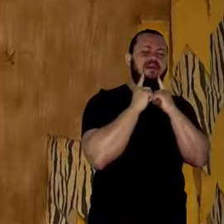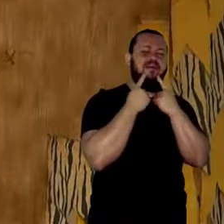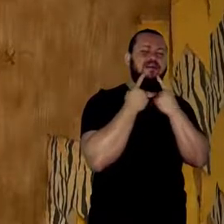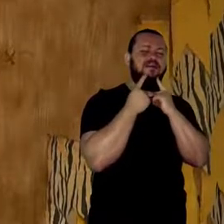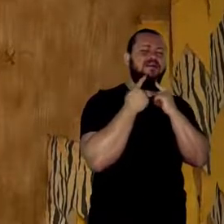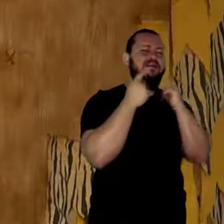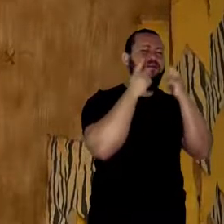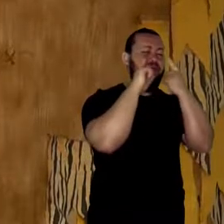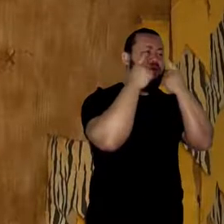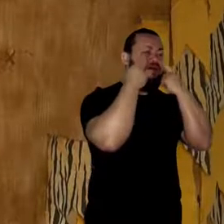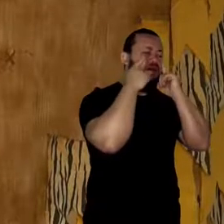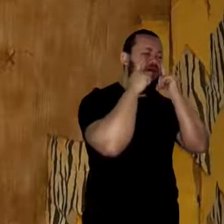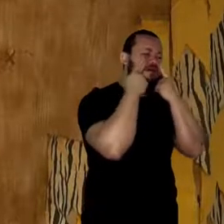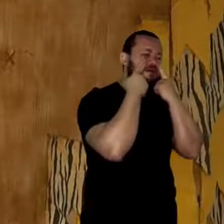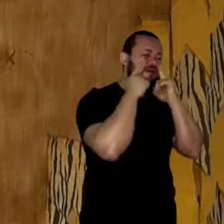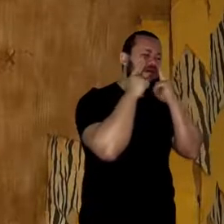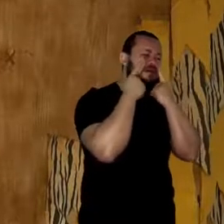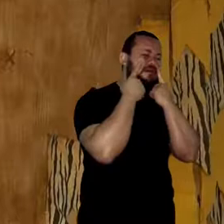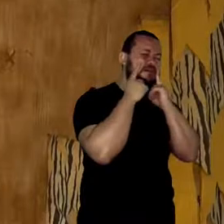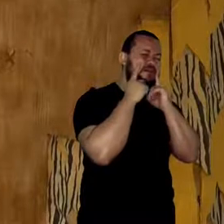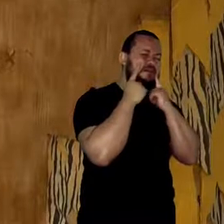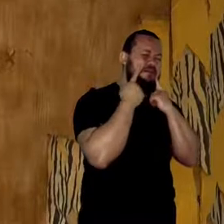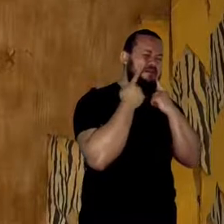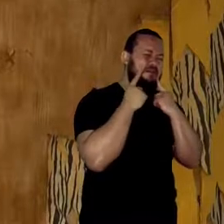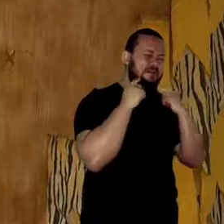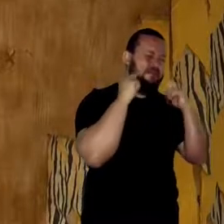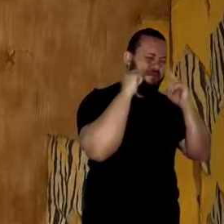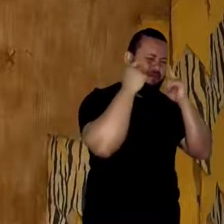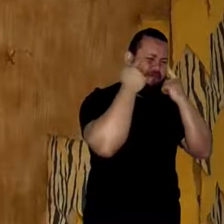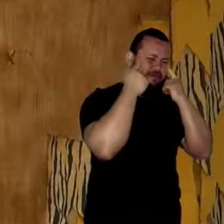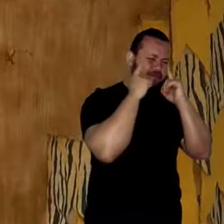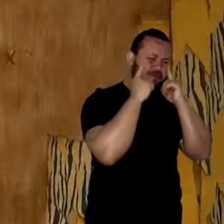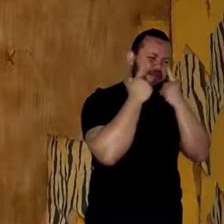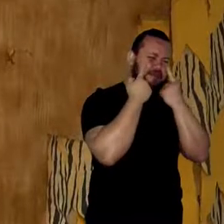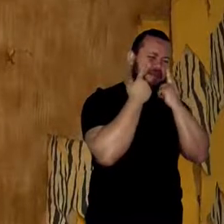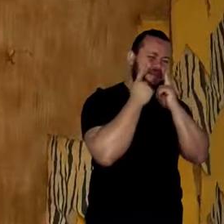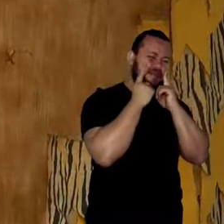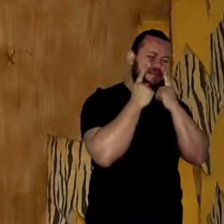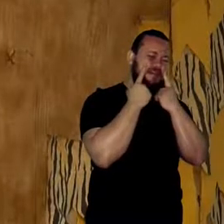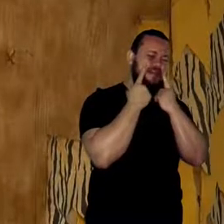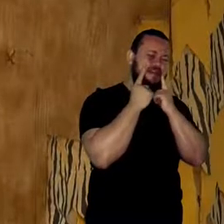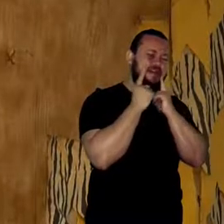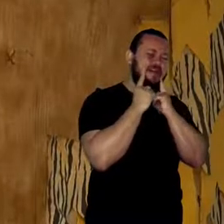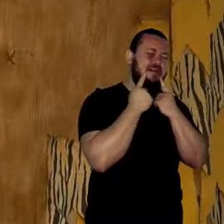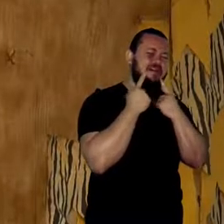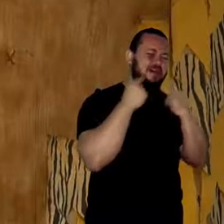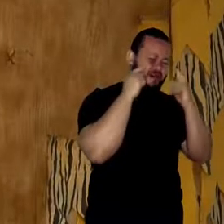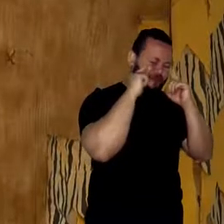Eu sou de